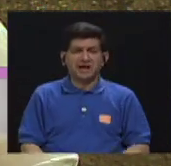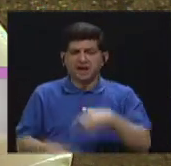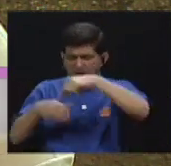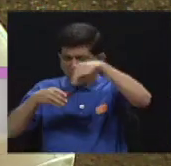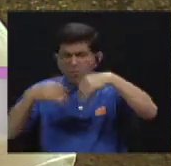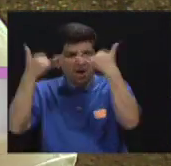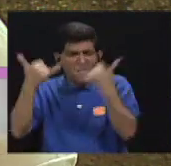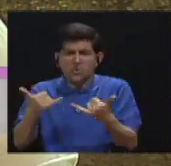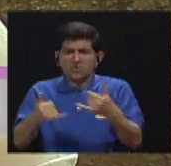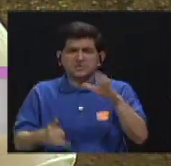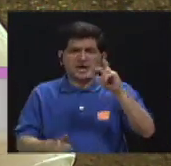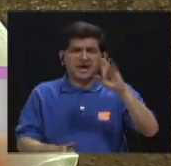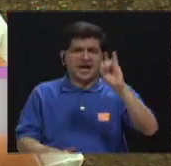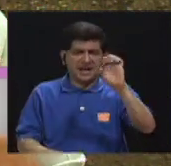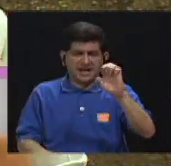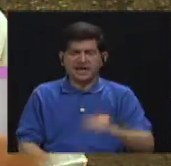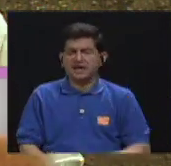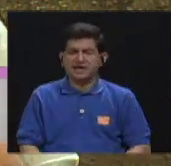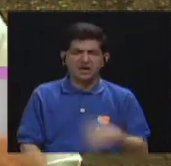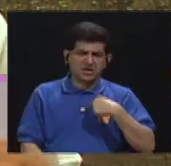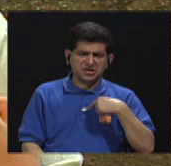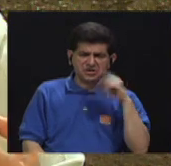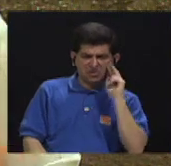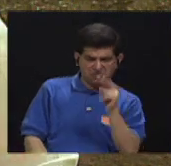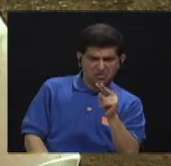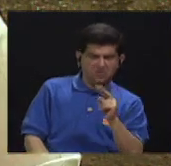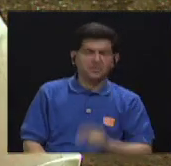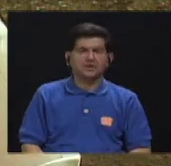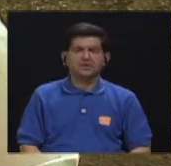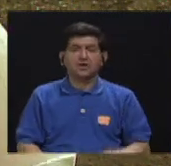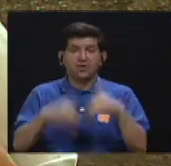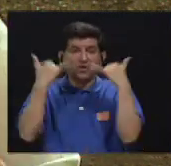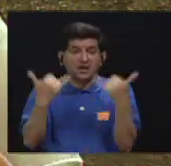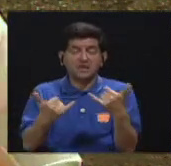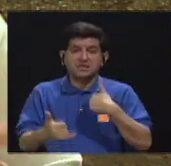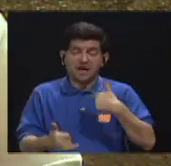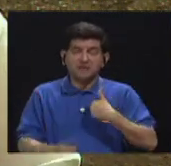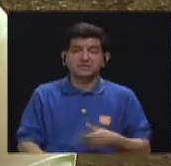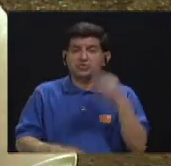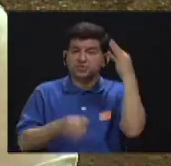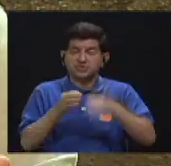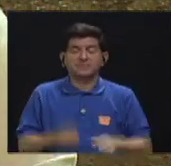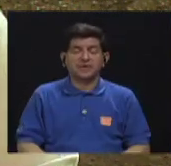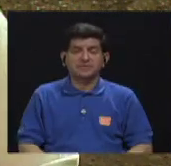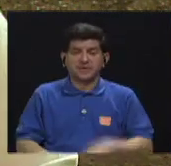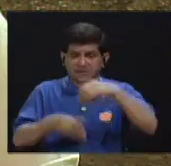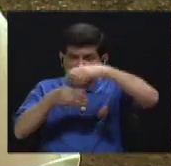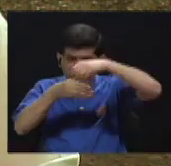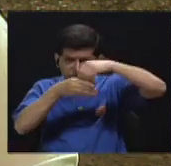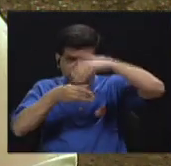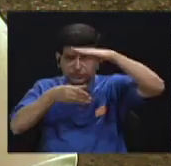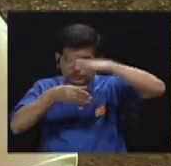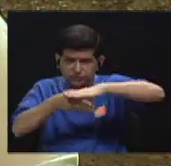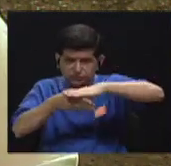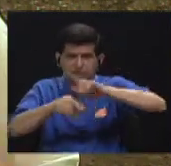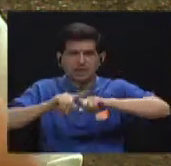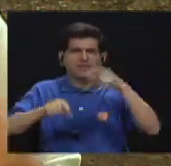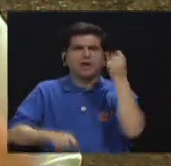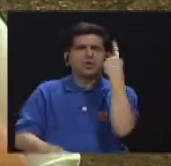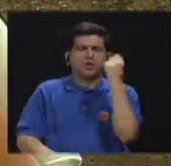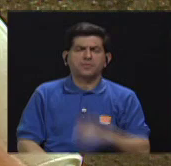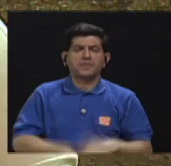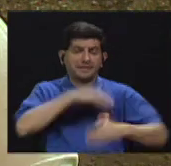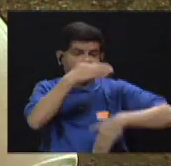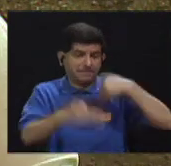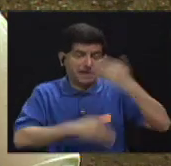caries es un hueco, de que ay, tengo una caries y me encuentro con un hueco y ahí ya me toca hacer simplemente una calza. Pero realmente tenemos que